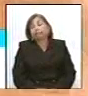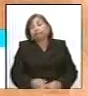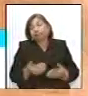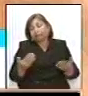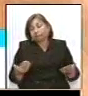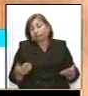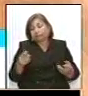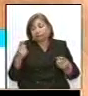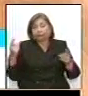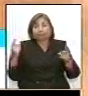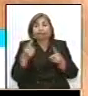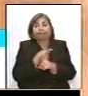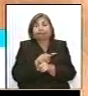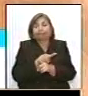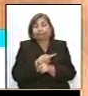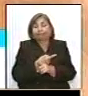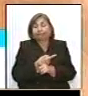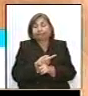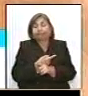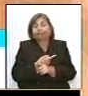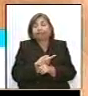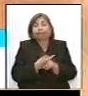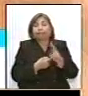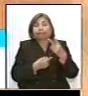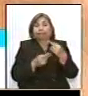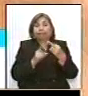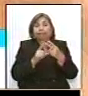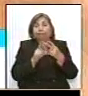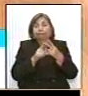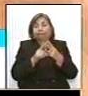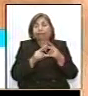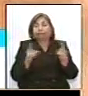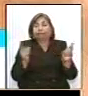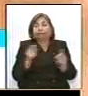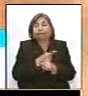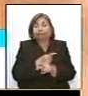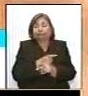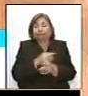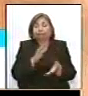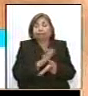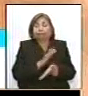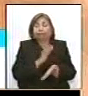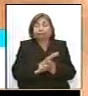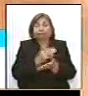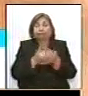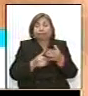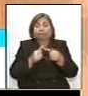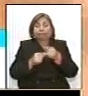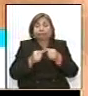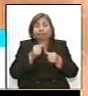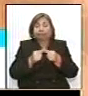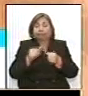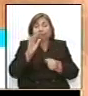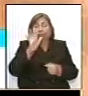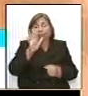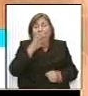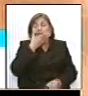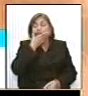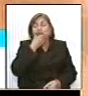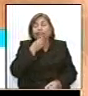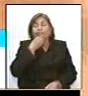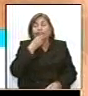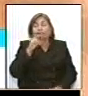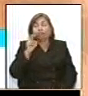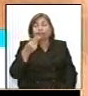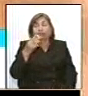la primera contradicción. Segunda contradicción. En el documento sin número fechado el miércoles 5 de diciembre del